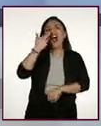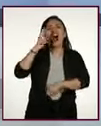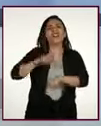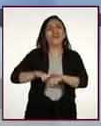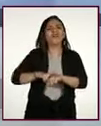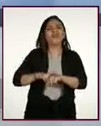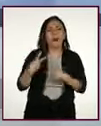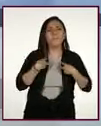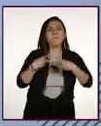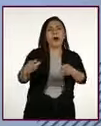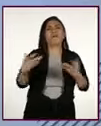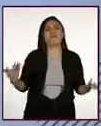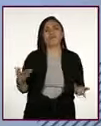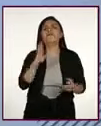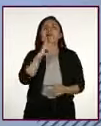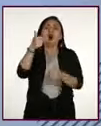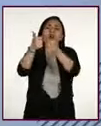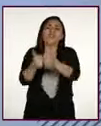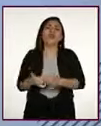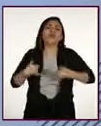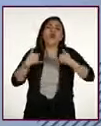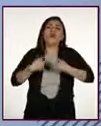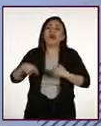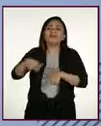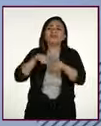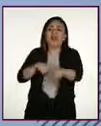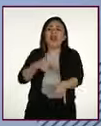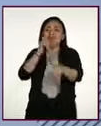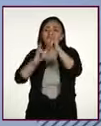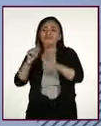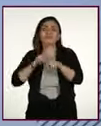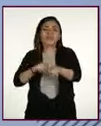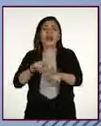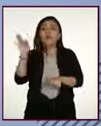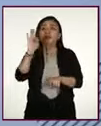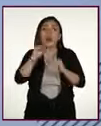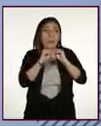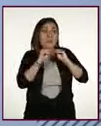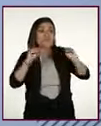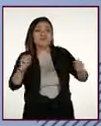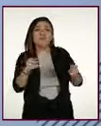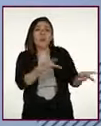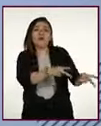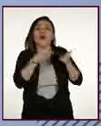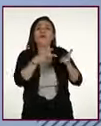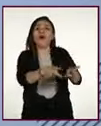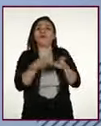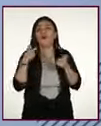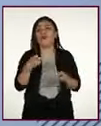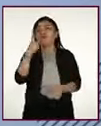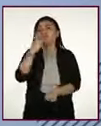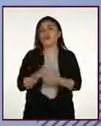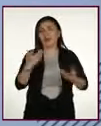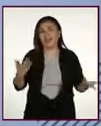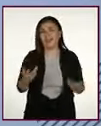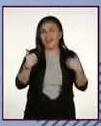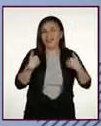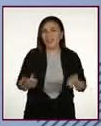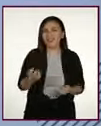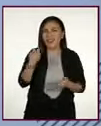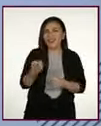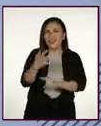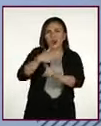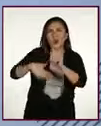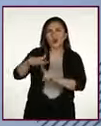roban. Yo prefiero que estén los chicos fumando marihuana en la esquina a que si no hay nadie, alguien nos puede robar, ¿no? Entonces, los contextos